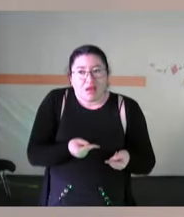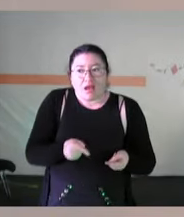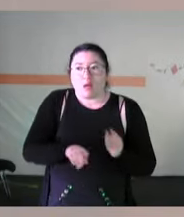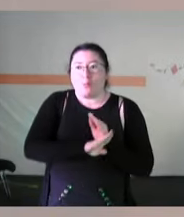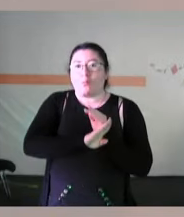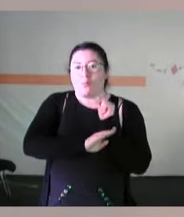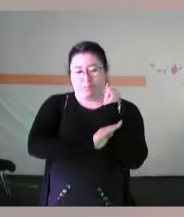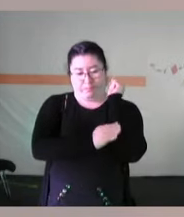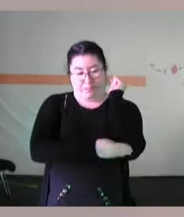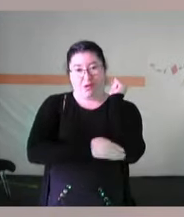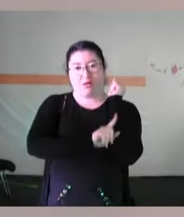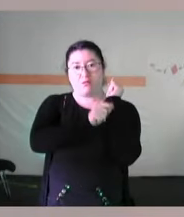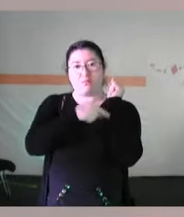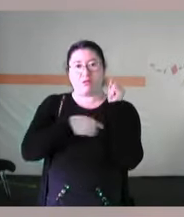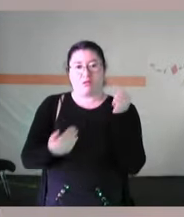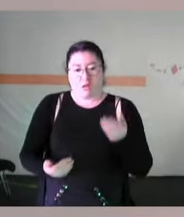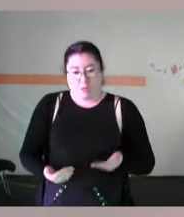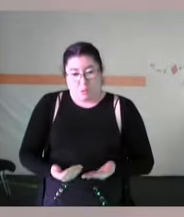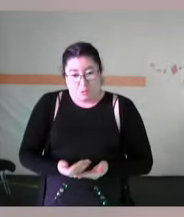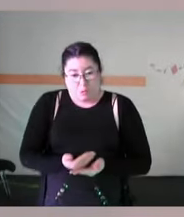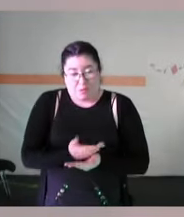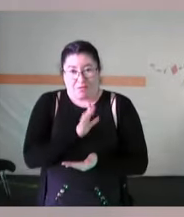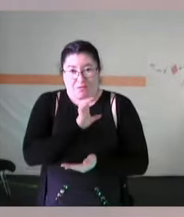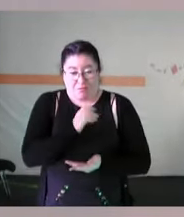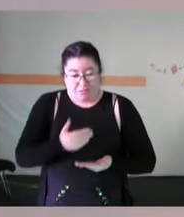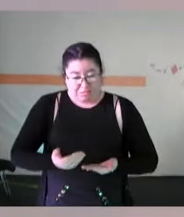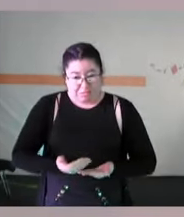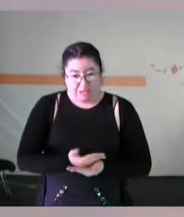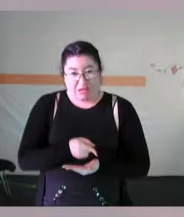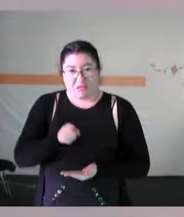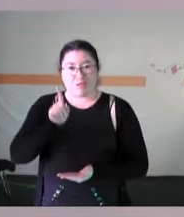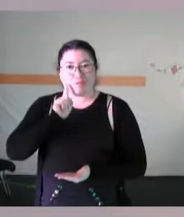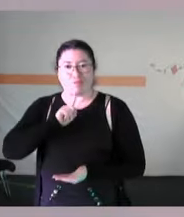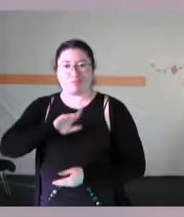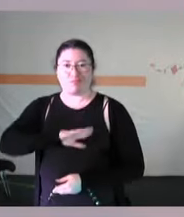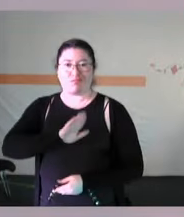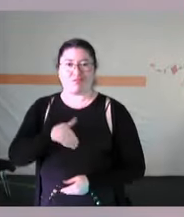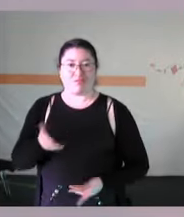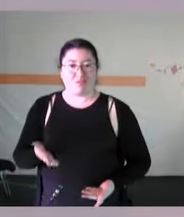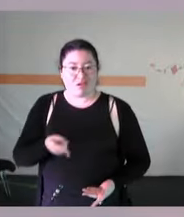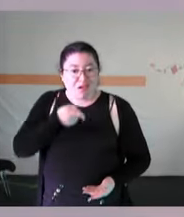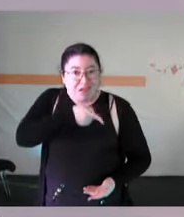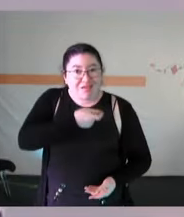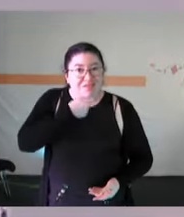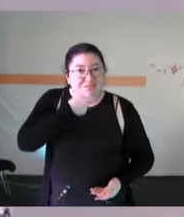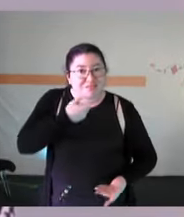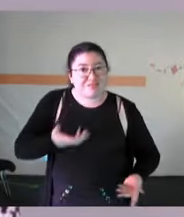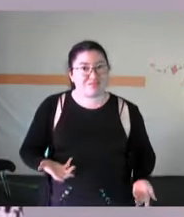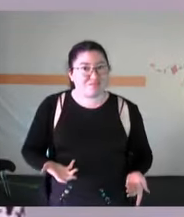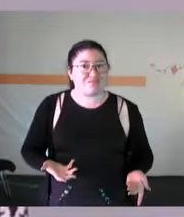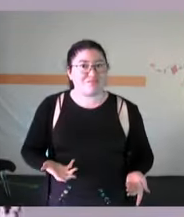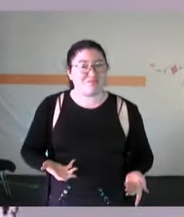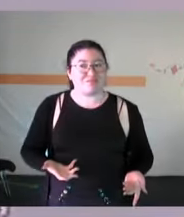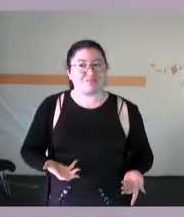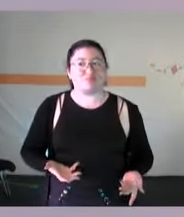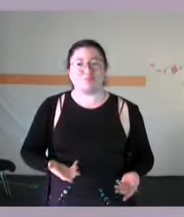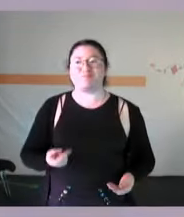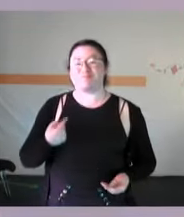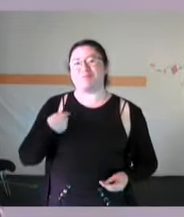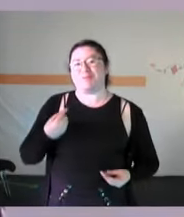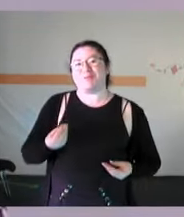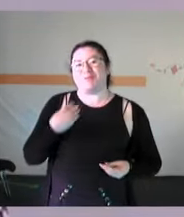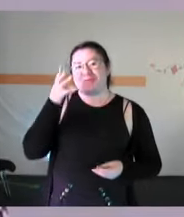Y entonces, sinceramente pienso que está súper bonito que le pongan los nombres a